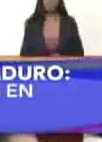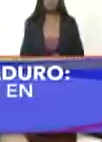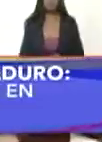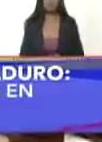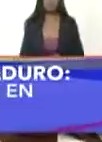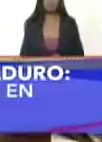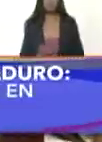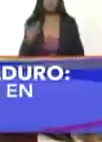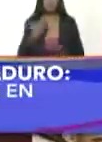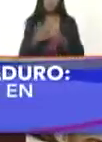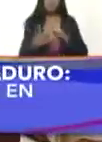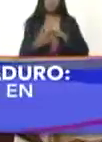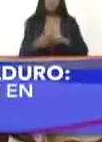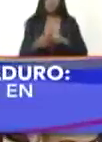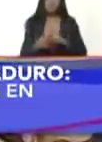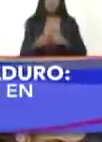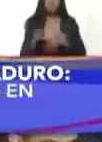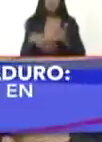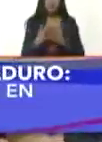llevaron adelante